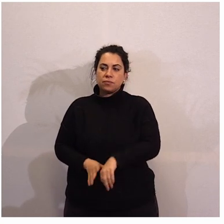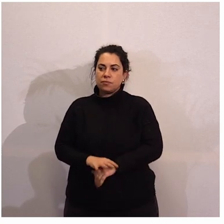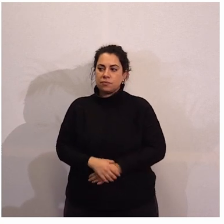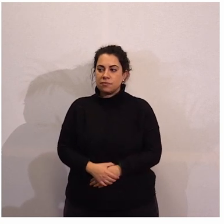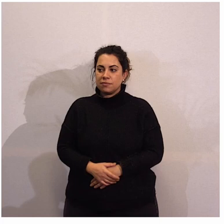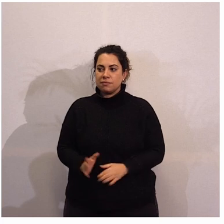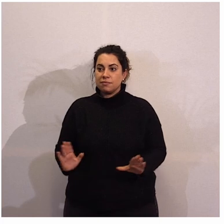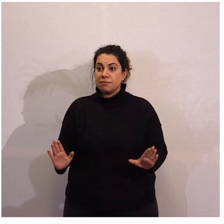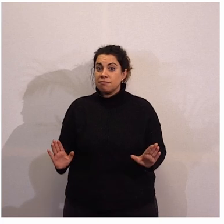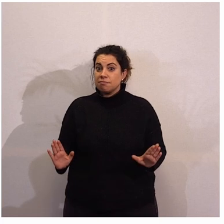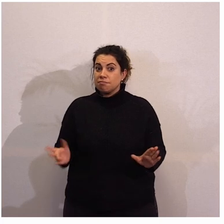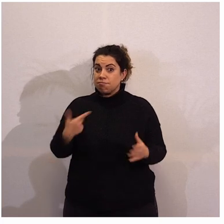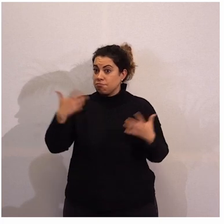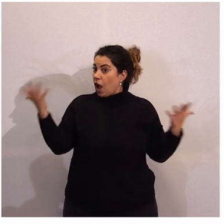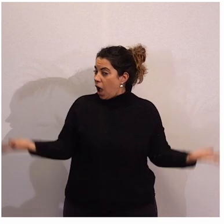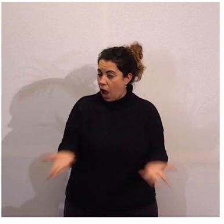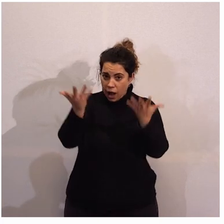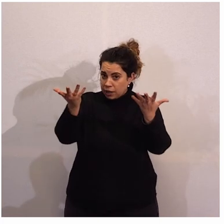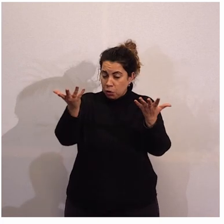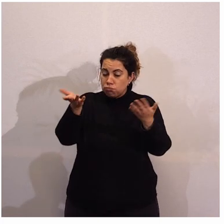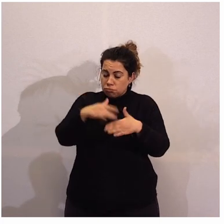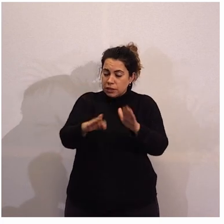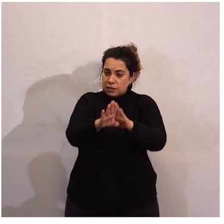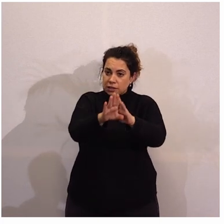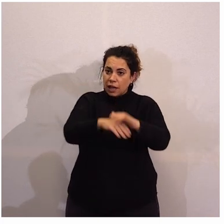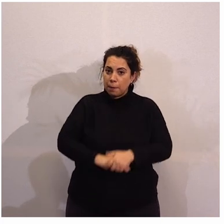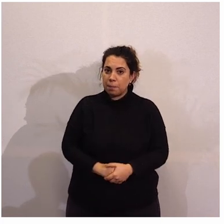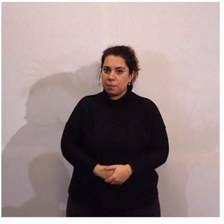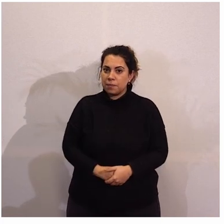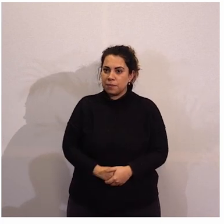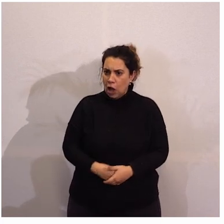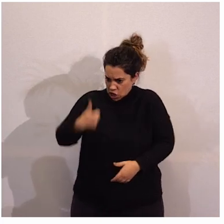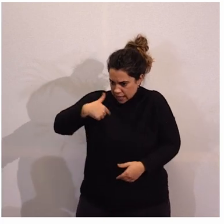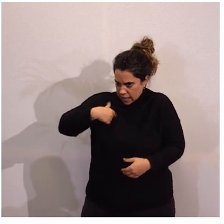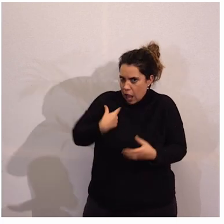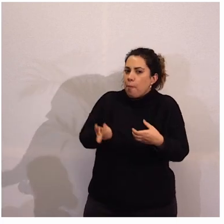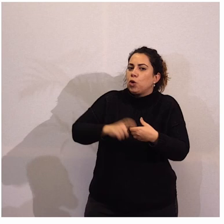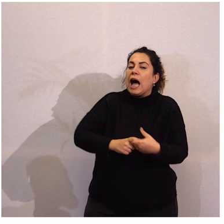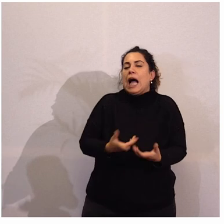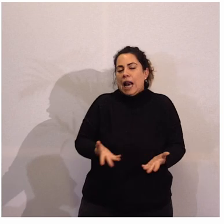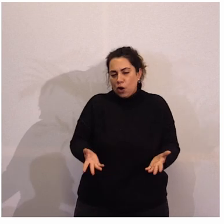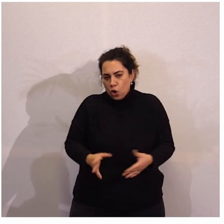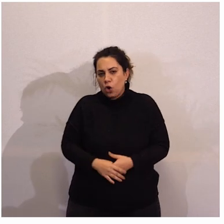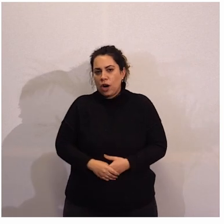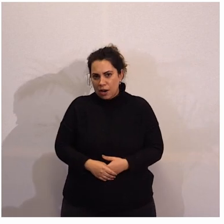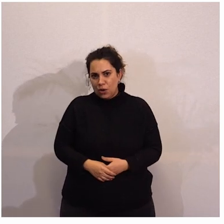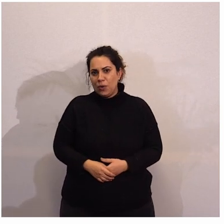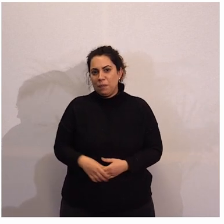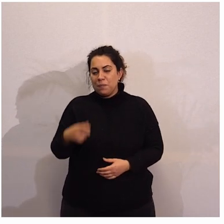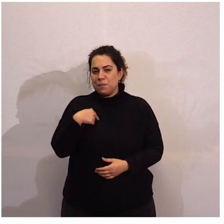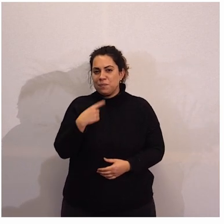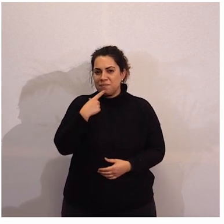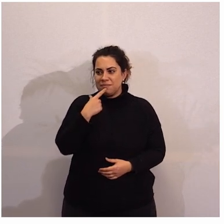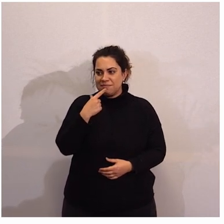Pues nada, yo te animo a que lo sigas haciendo. No, yo ya estoy apuntada. Ya. Claro, claro. Yo digo que,